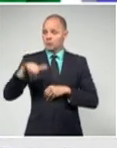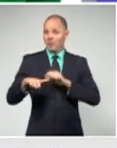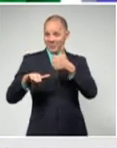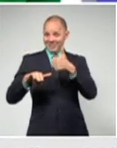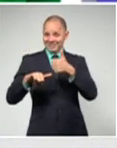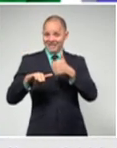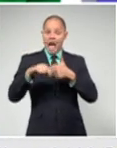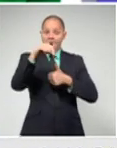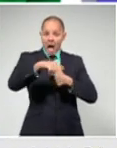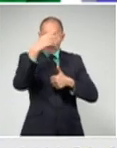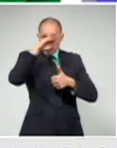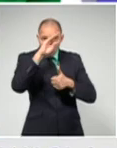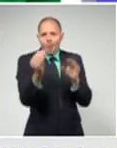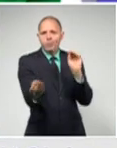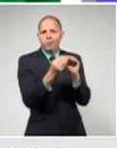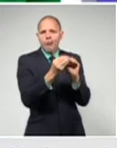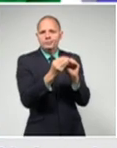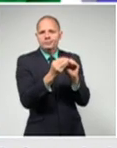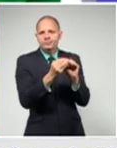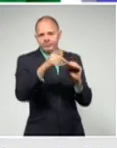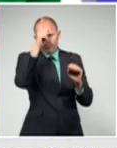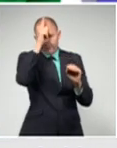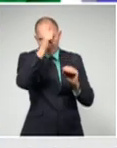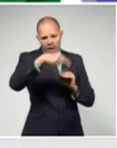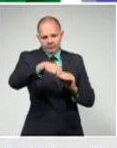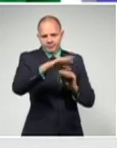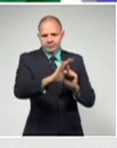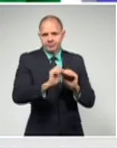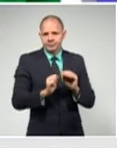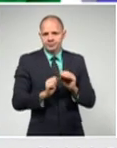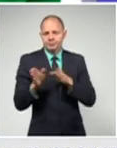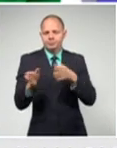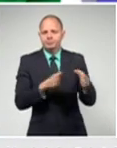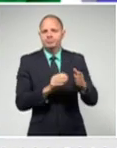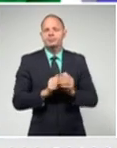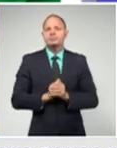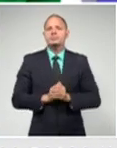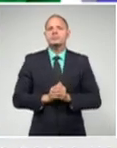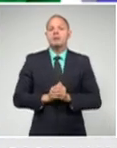Autóctonos, cifra elevada, 790.